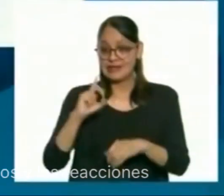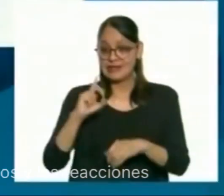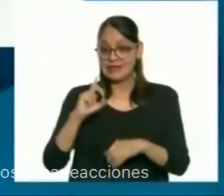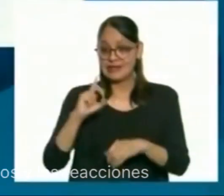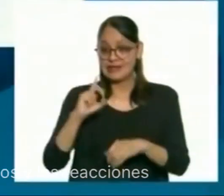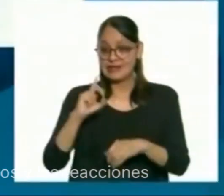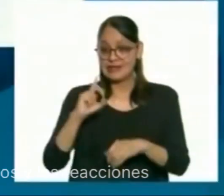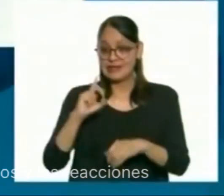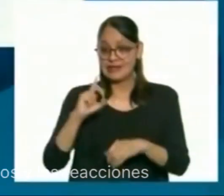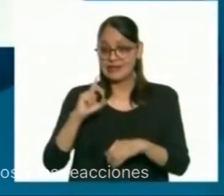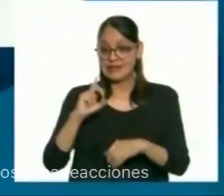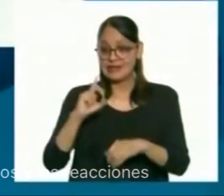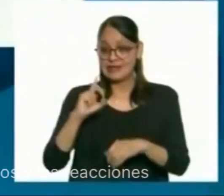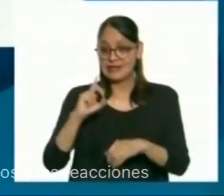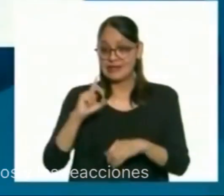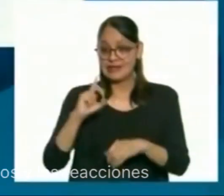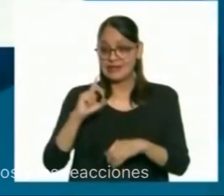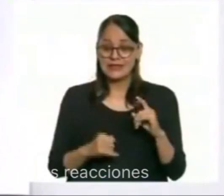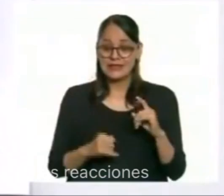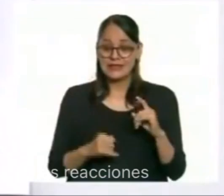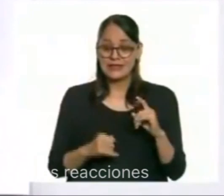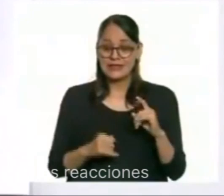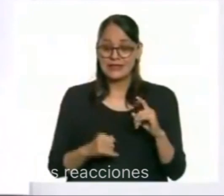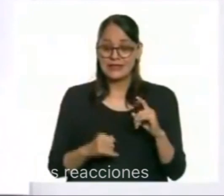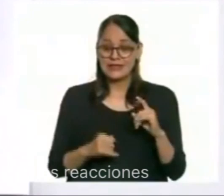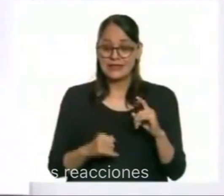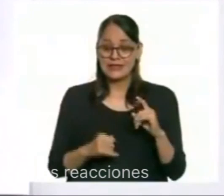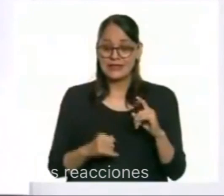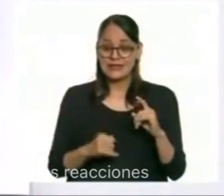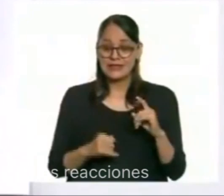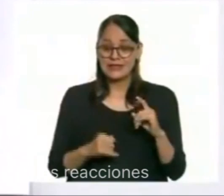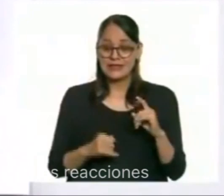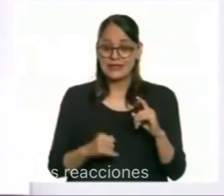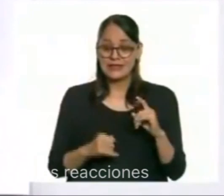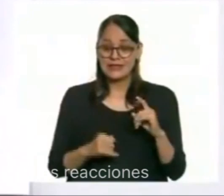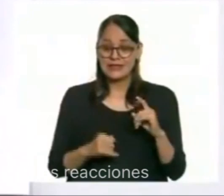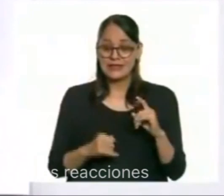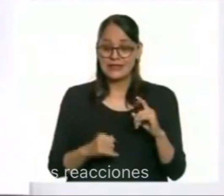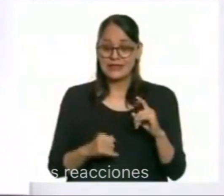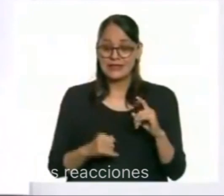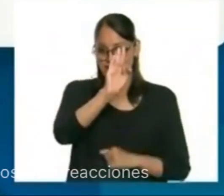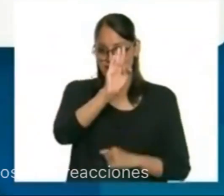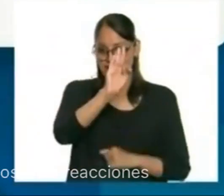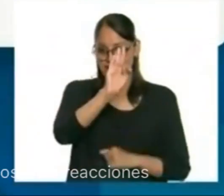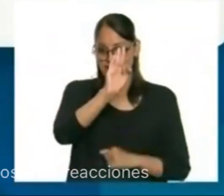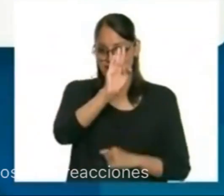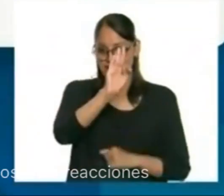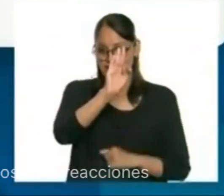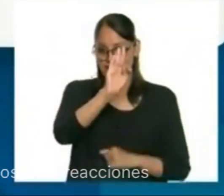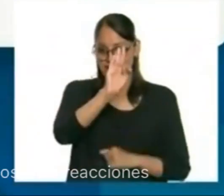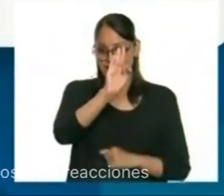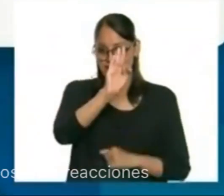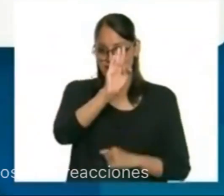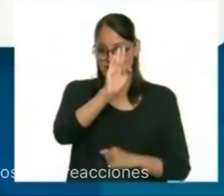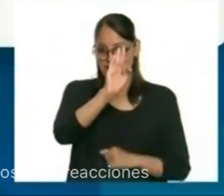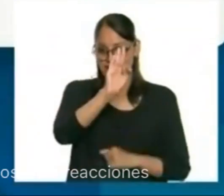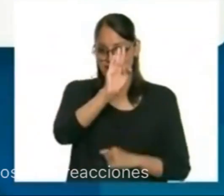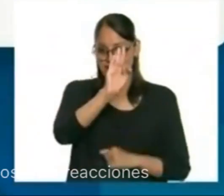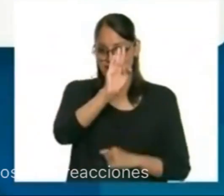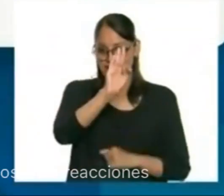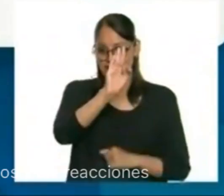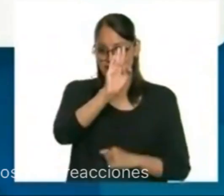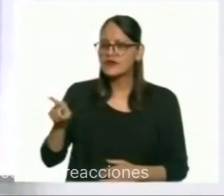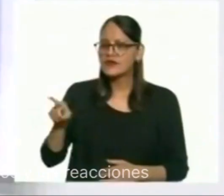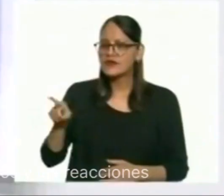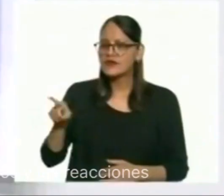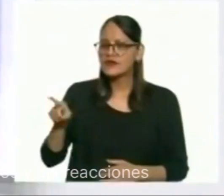Los zapatos del lado derecho yo elegí los zapatos azul marino. La ropa está doblada en el anaquel del medio.